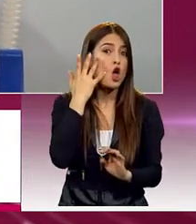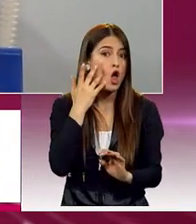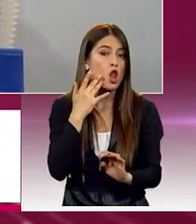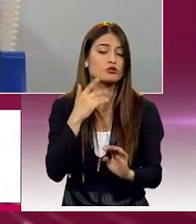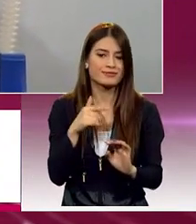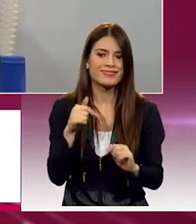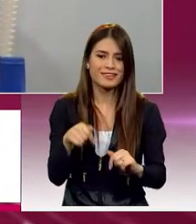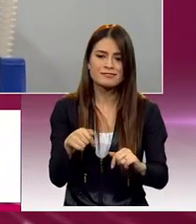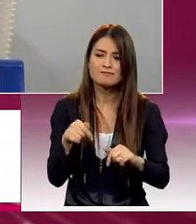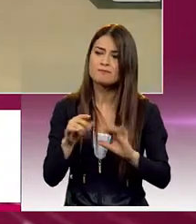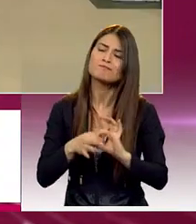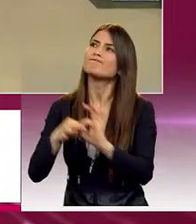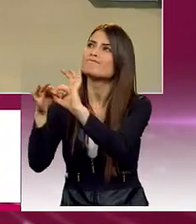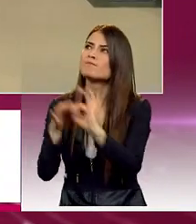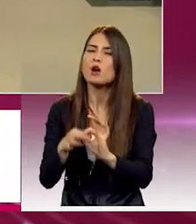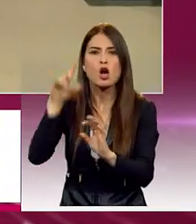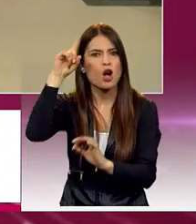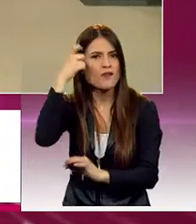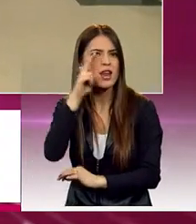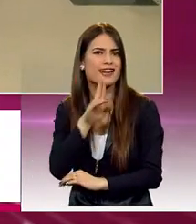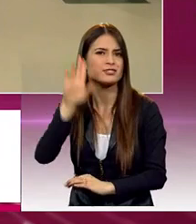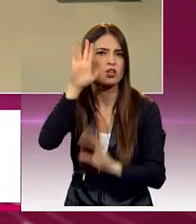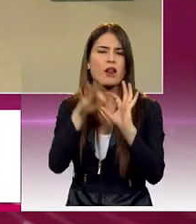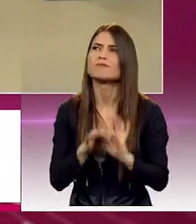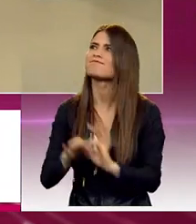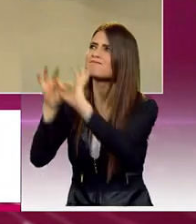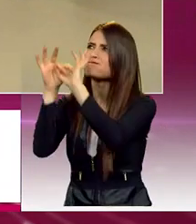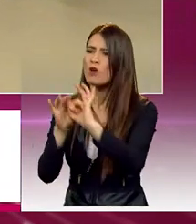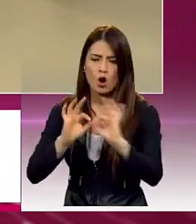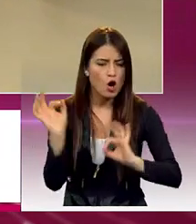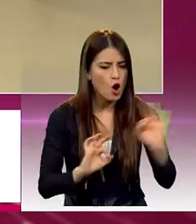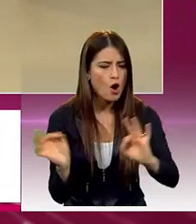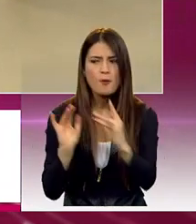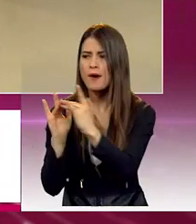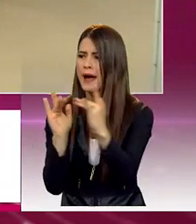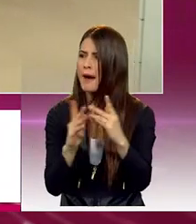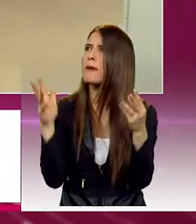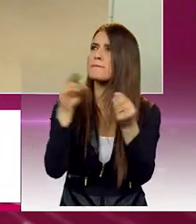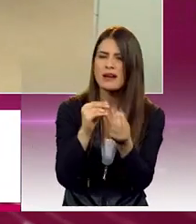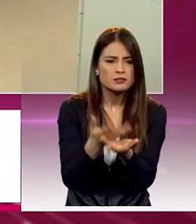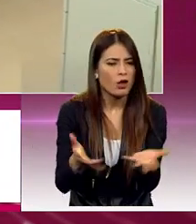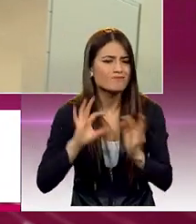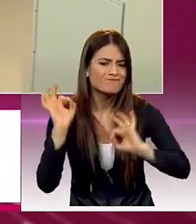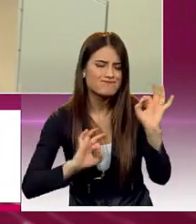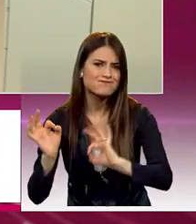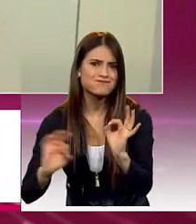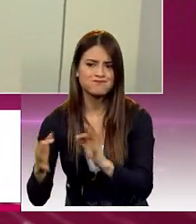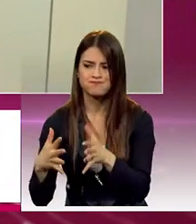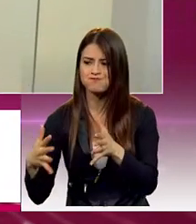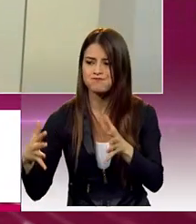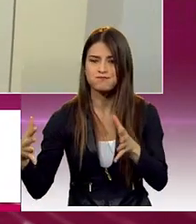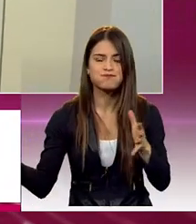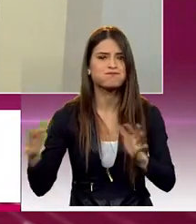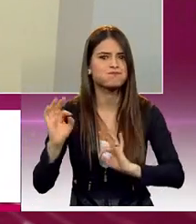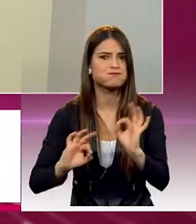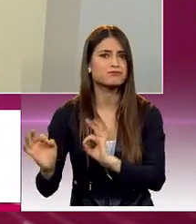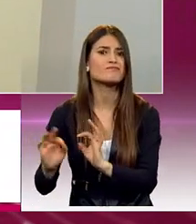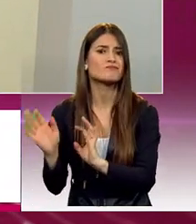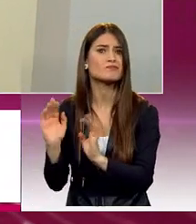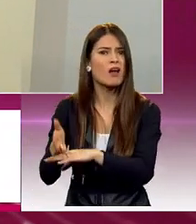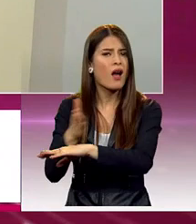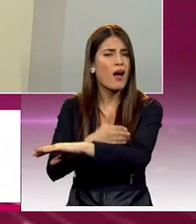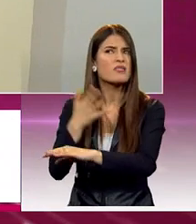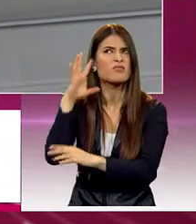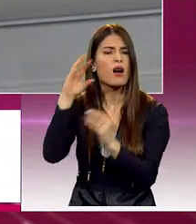Gobierno Nacional. Tenemos la noticia confirmada por parte del gobierno nacional que están puestas compras hasta por